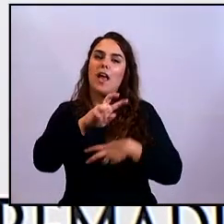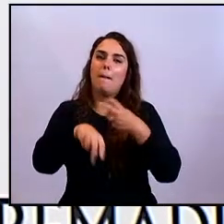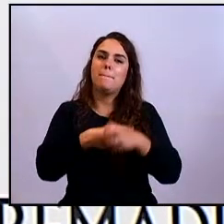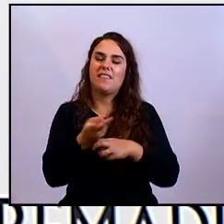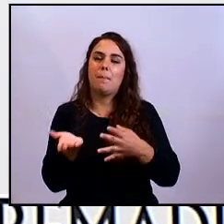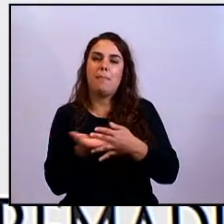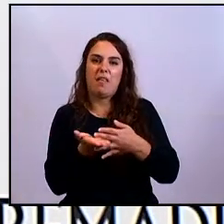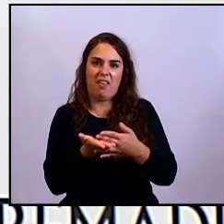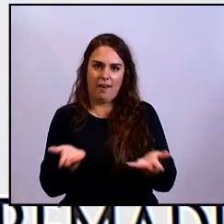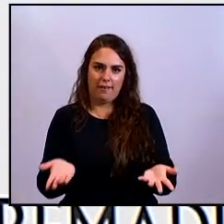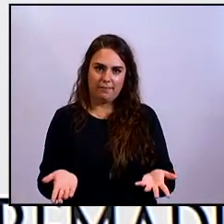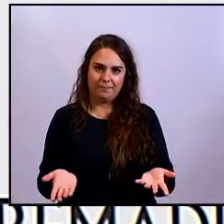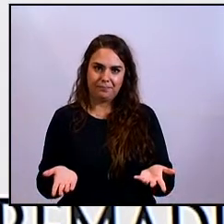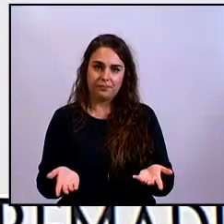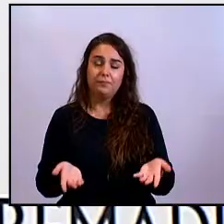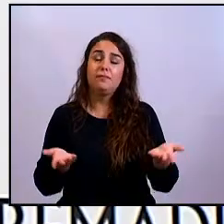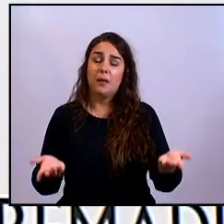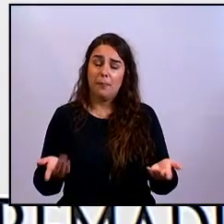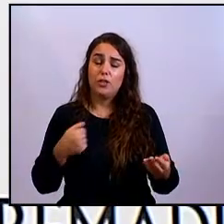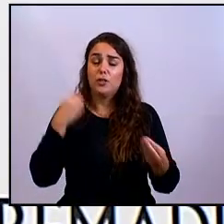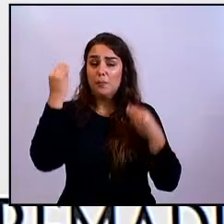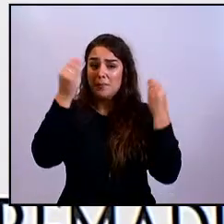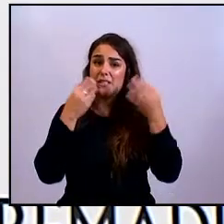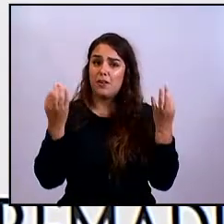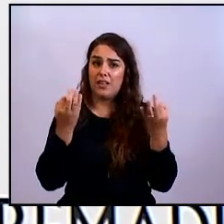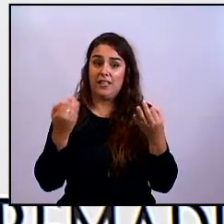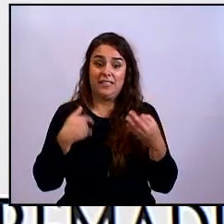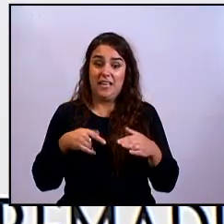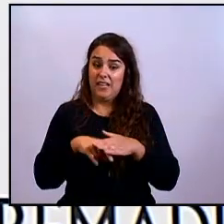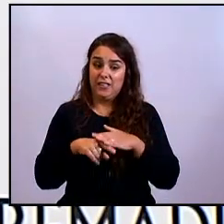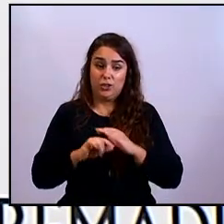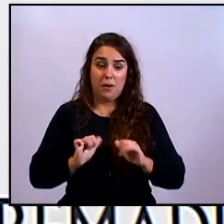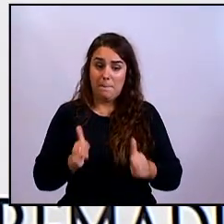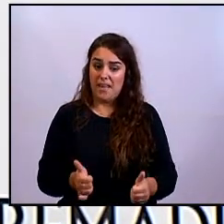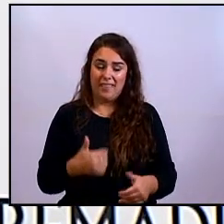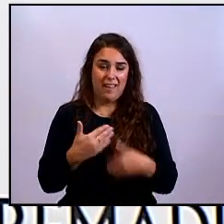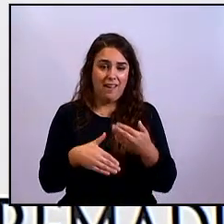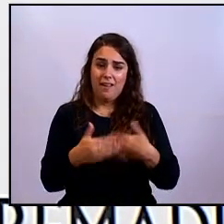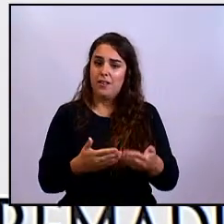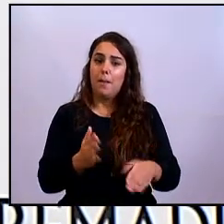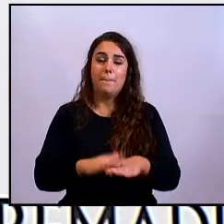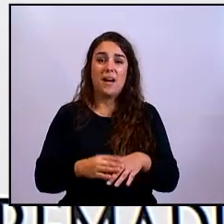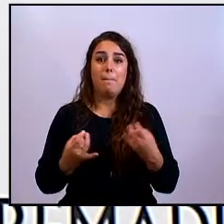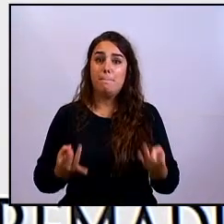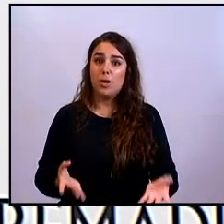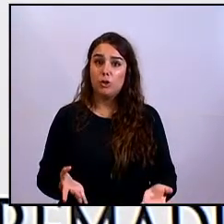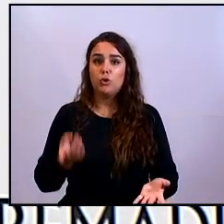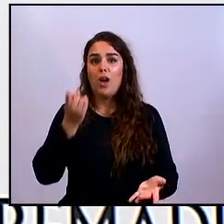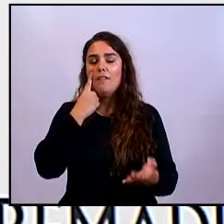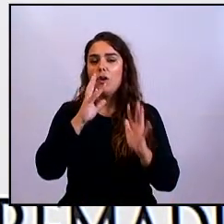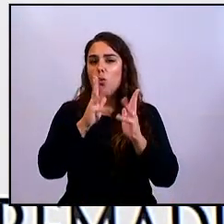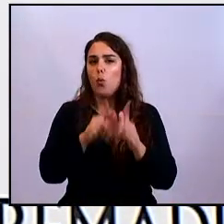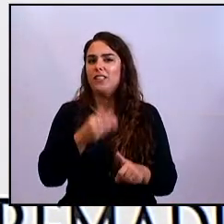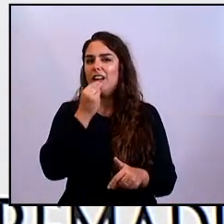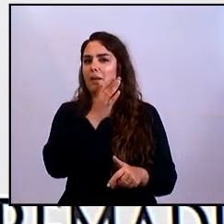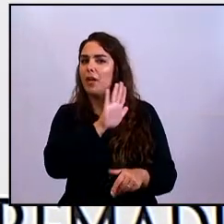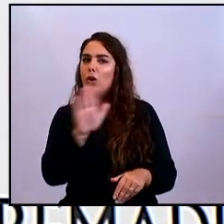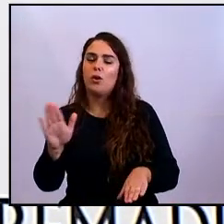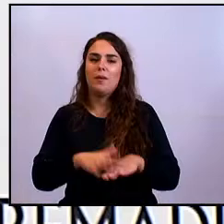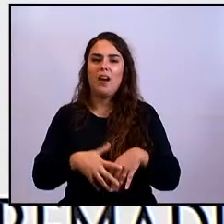que entendíamos es que necesitábamos ya iniciar el trámite parlamentario para tener cuanto antes las mejores cuentas que podamos